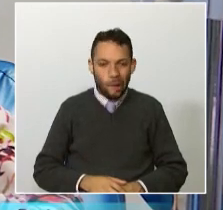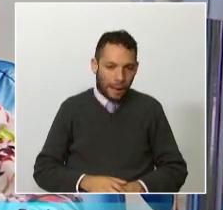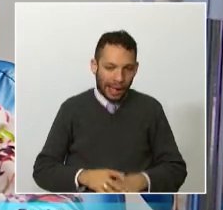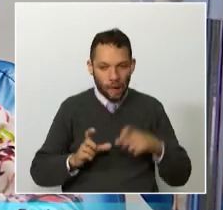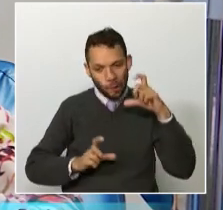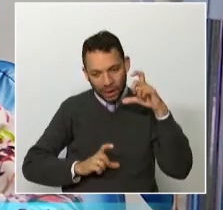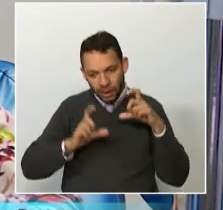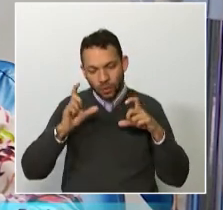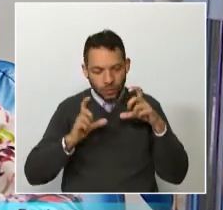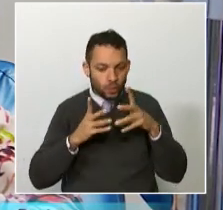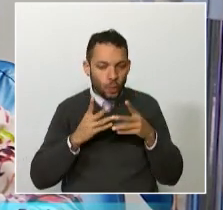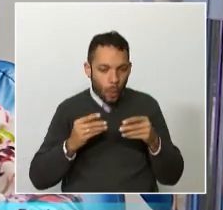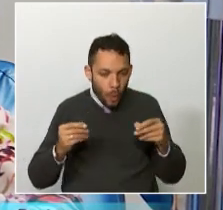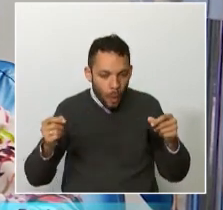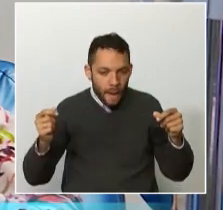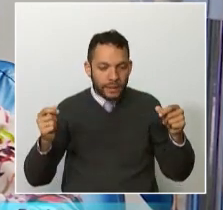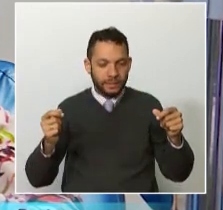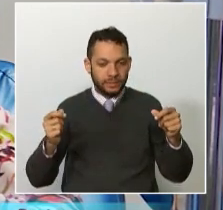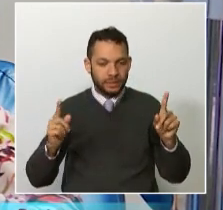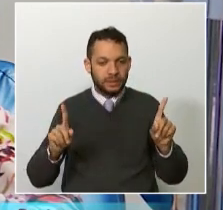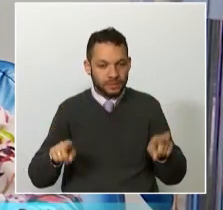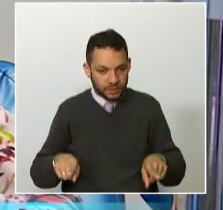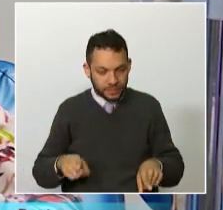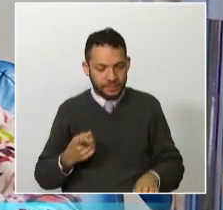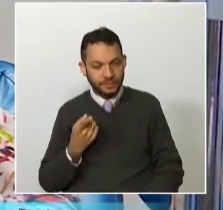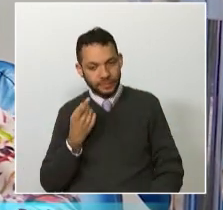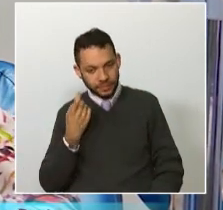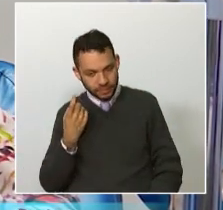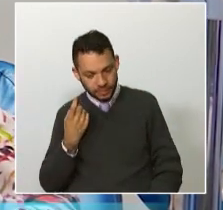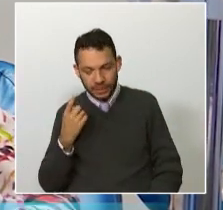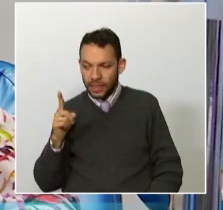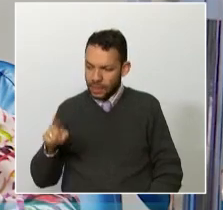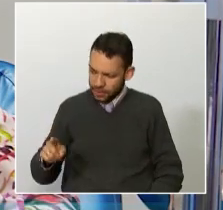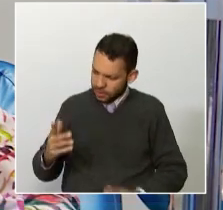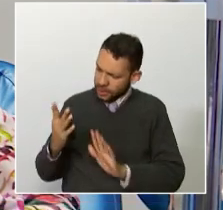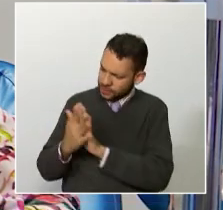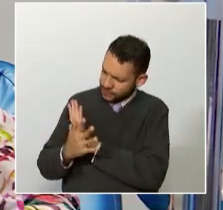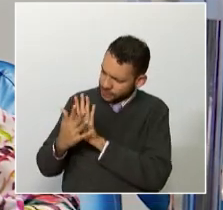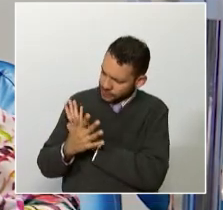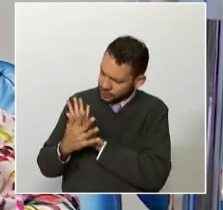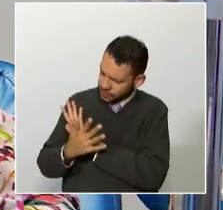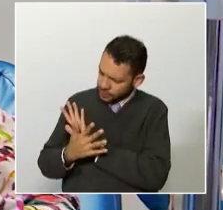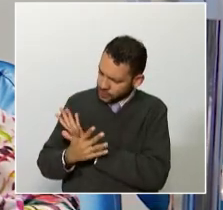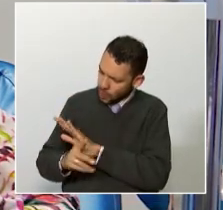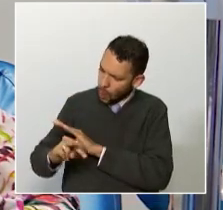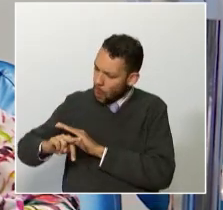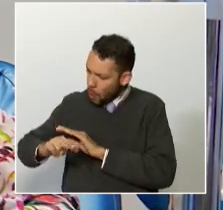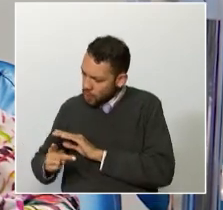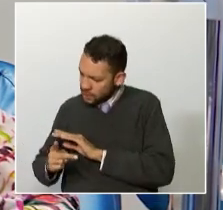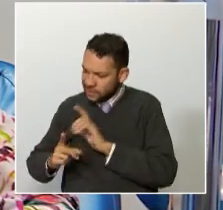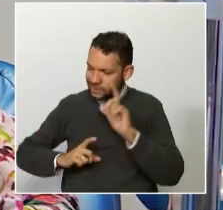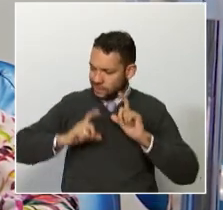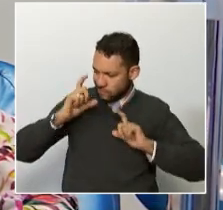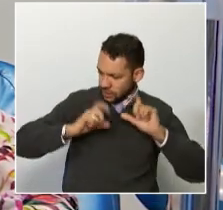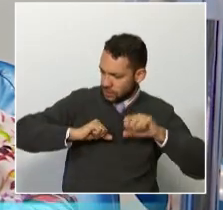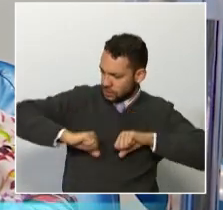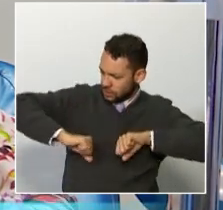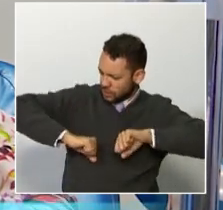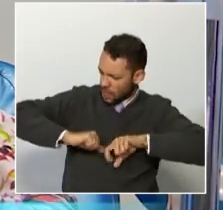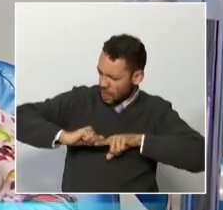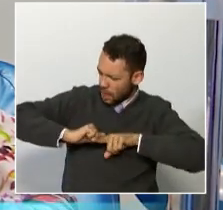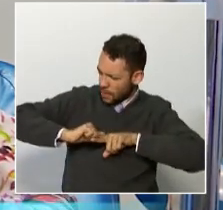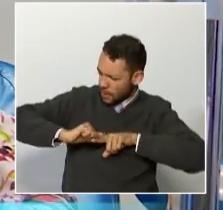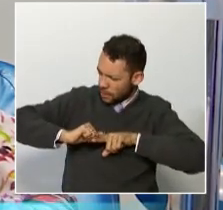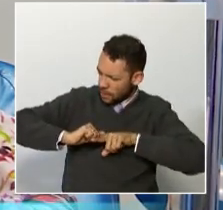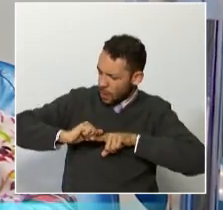de relajamiento. Pero ayer que analizábamos el caso, usted me hablaba de que hacemos también otros tipos de ejercicios, o